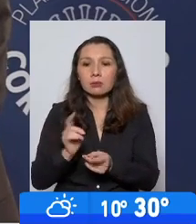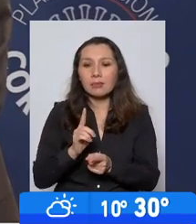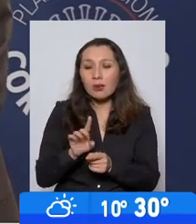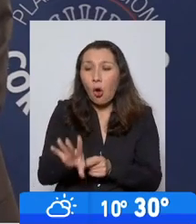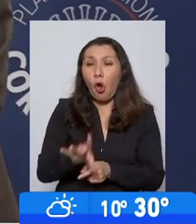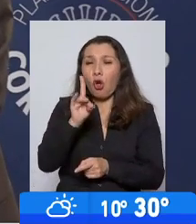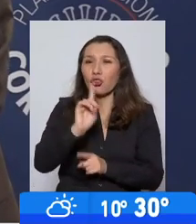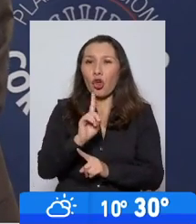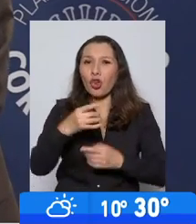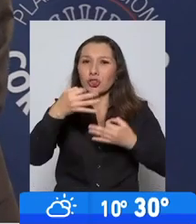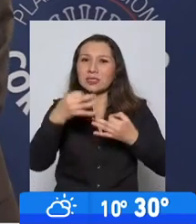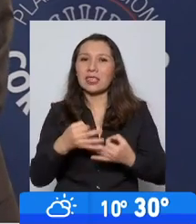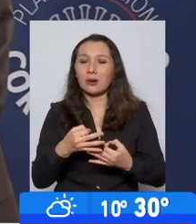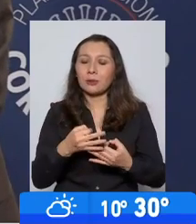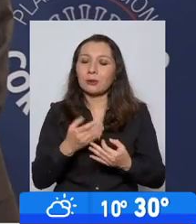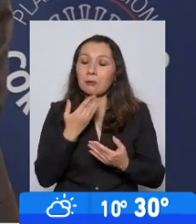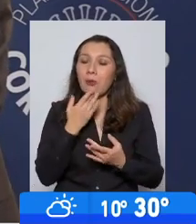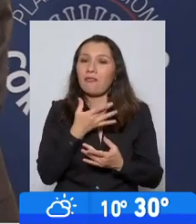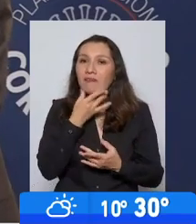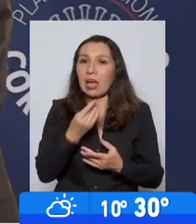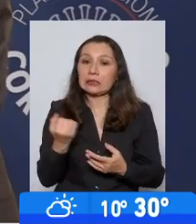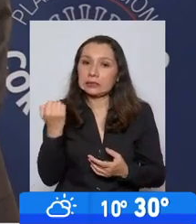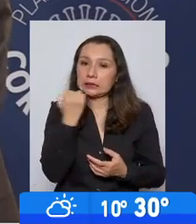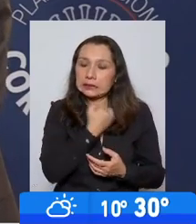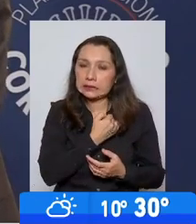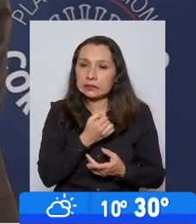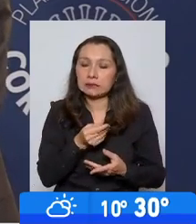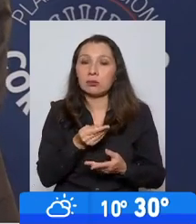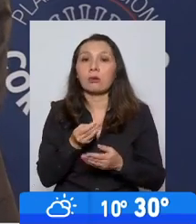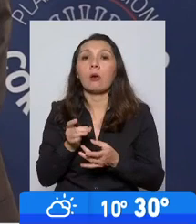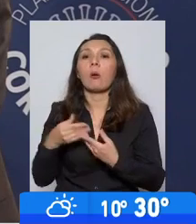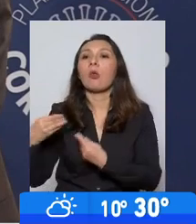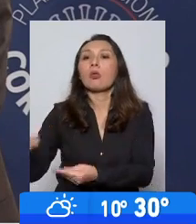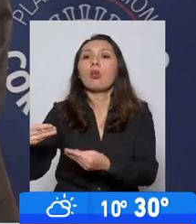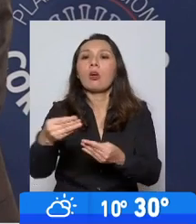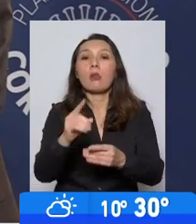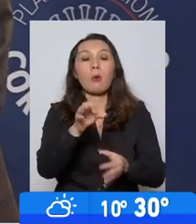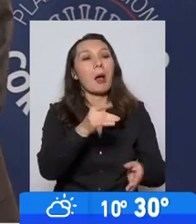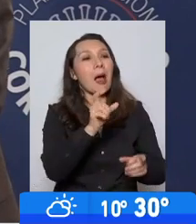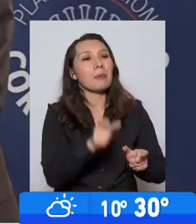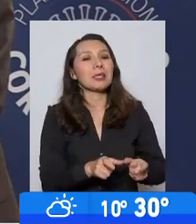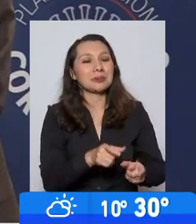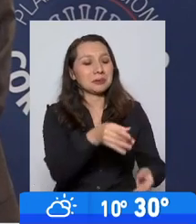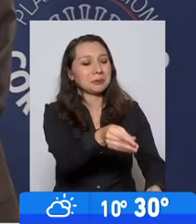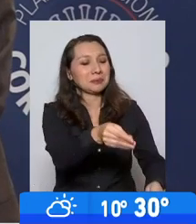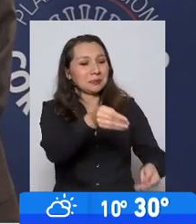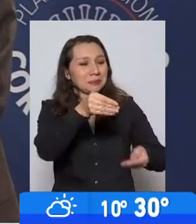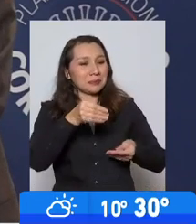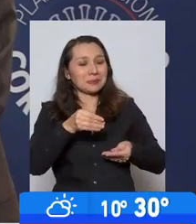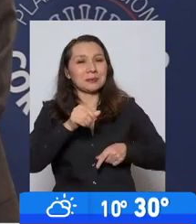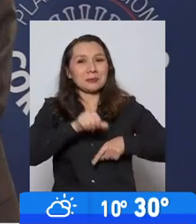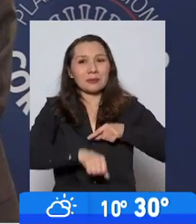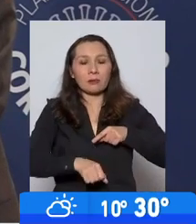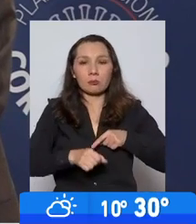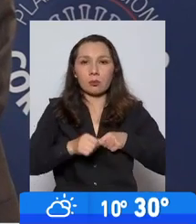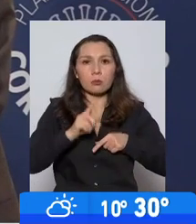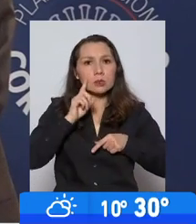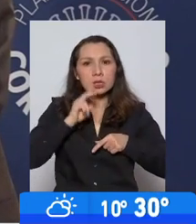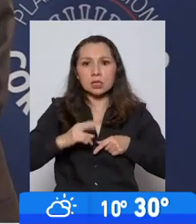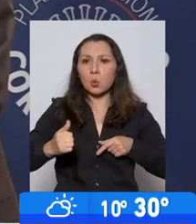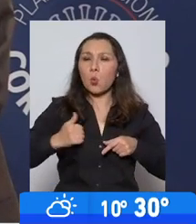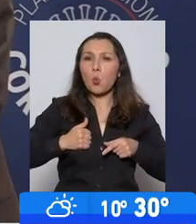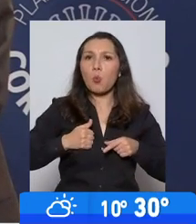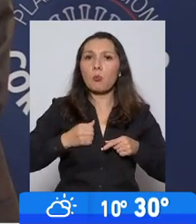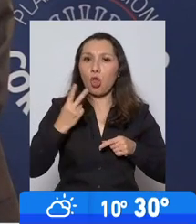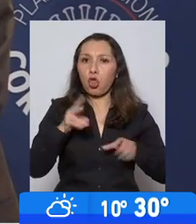lo suficientemente seguro y nos exponíamos al riesgo de que alguien obtuviera este carnet sin tener las dos